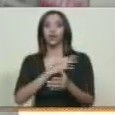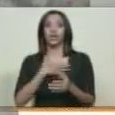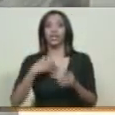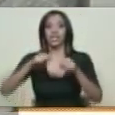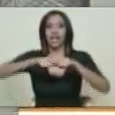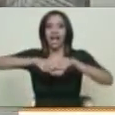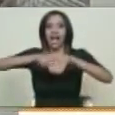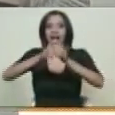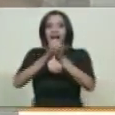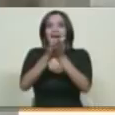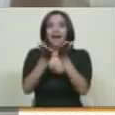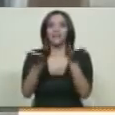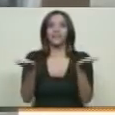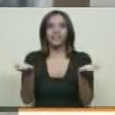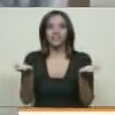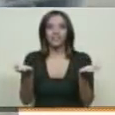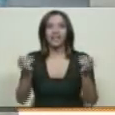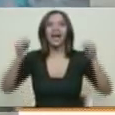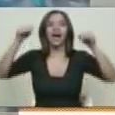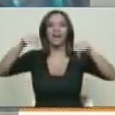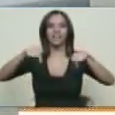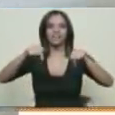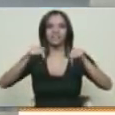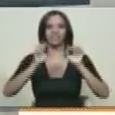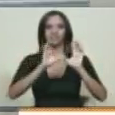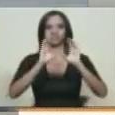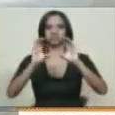ahora sí trajeron la mercancía y la colocaron acá.